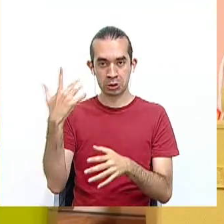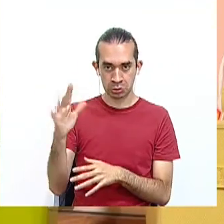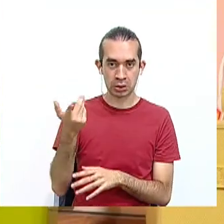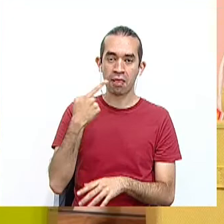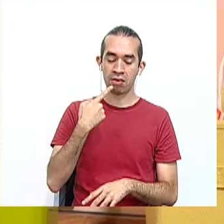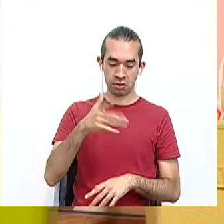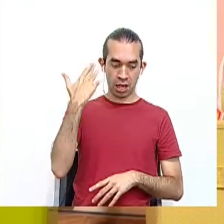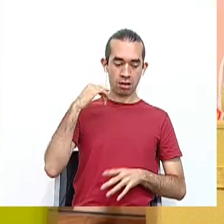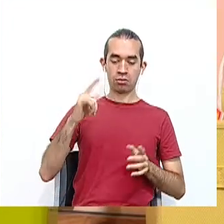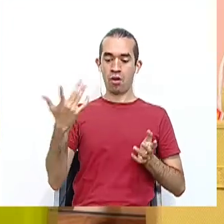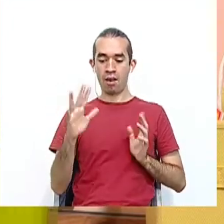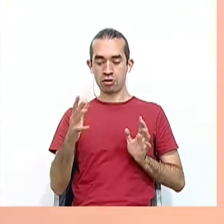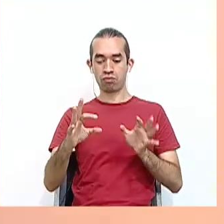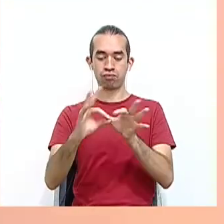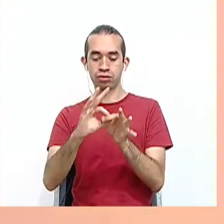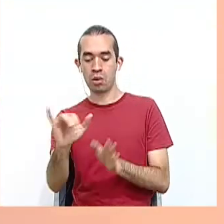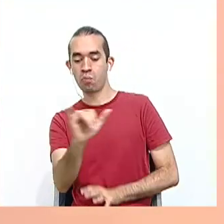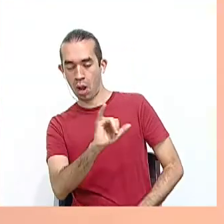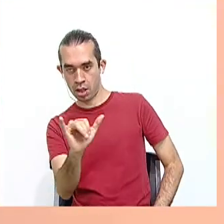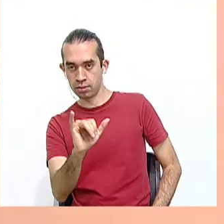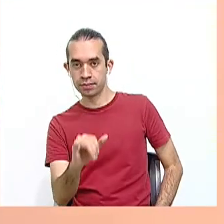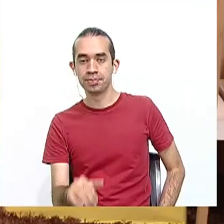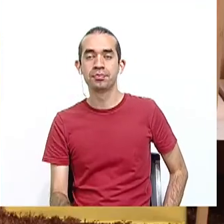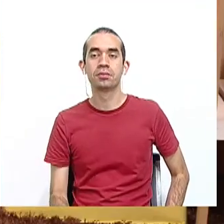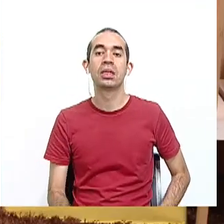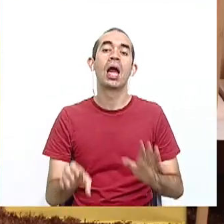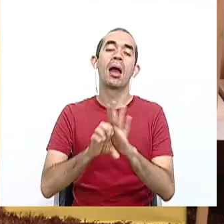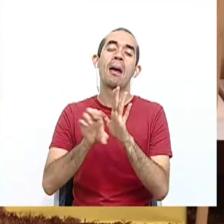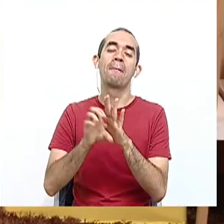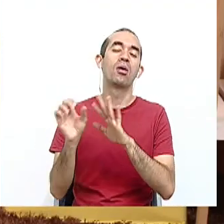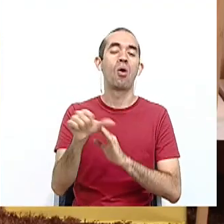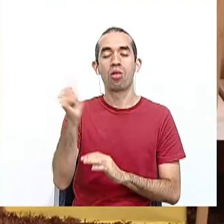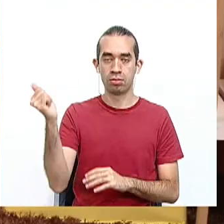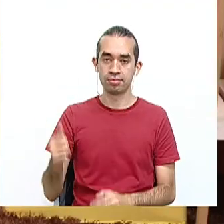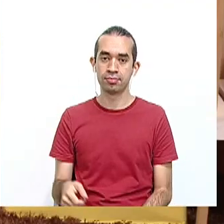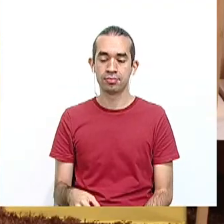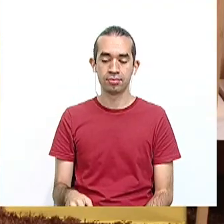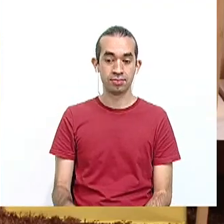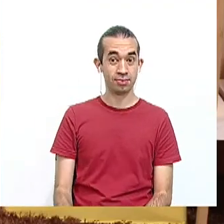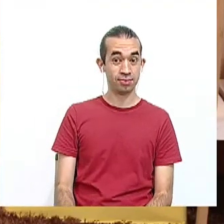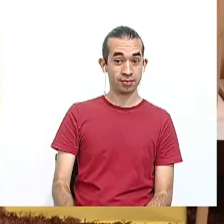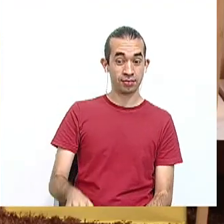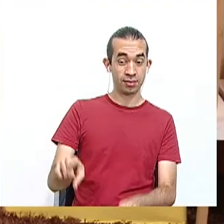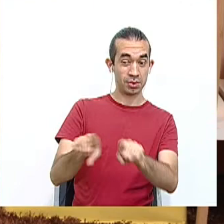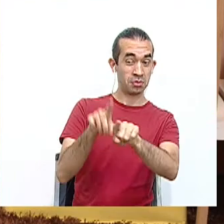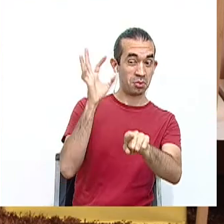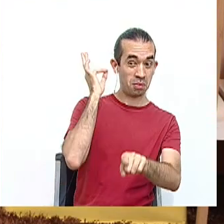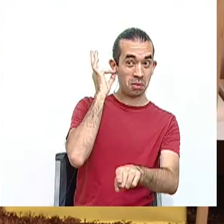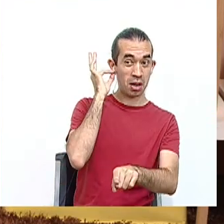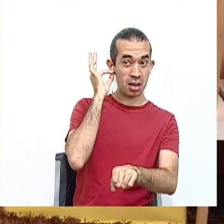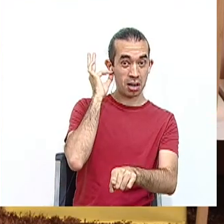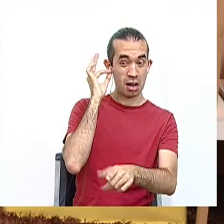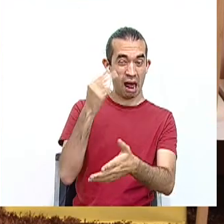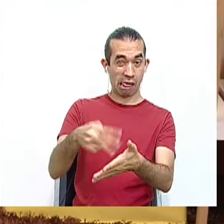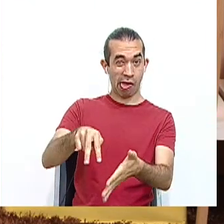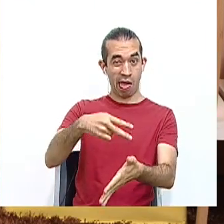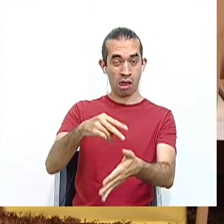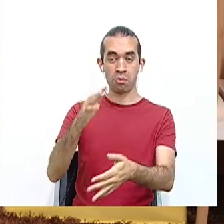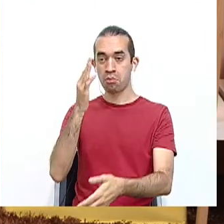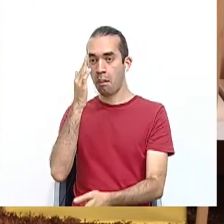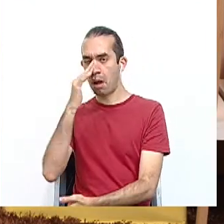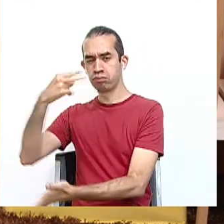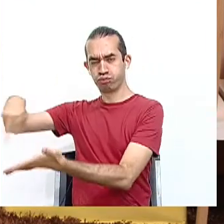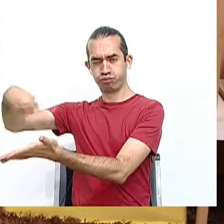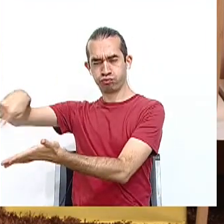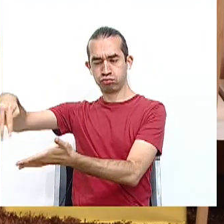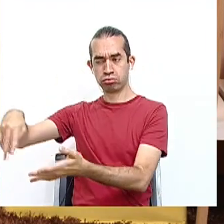ya ha sido nombrada anteriormente. Mientras que si una dice, mi hermana no baila tan bien como mi mamá, ese va